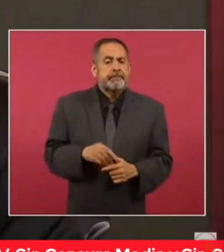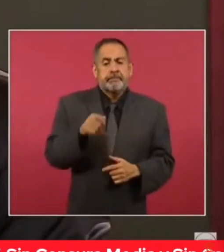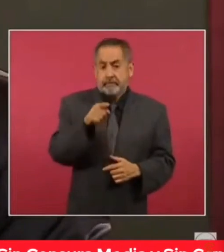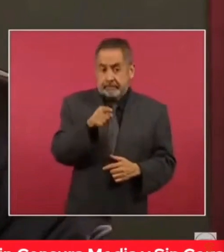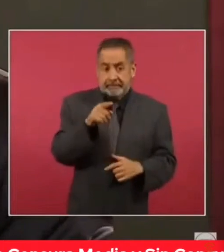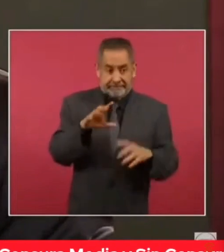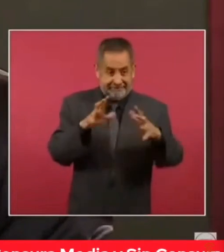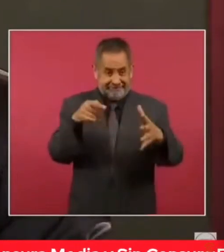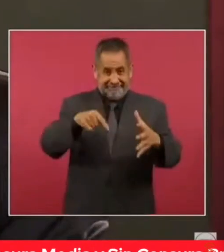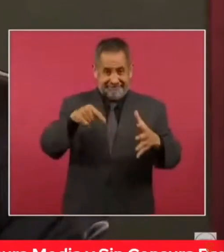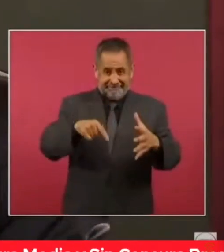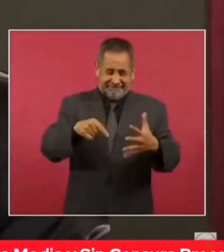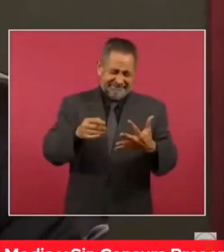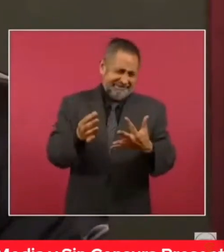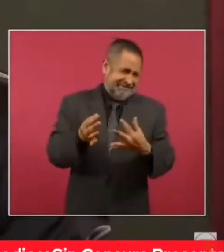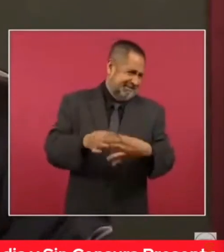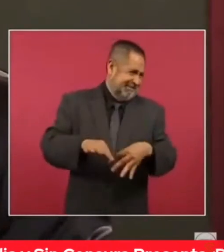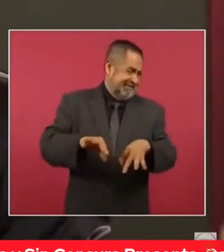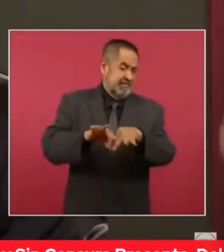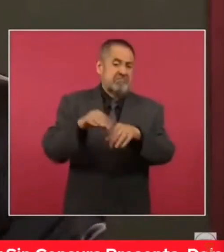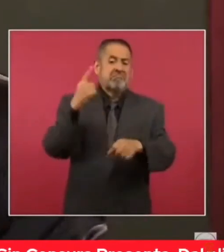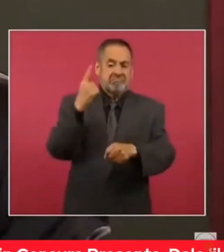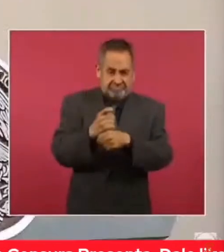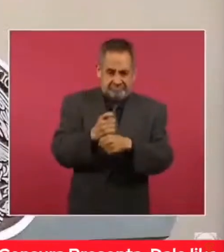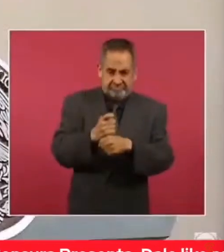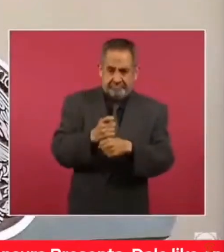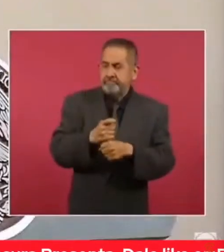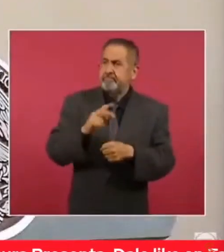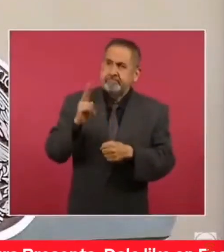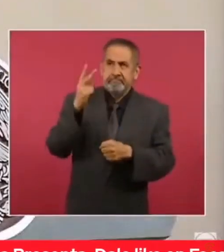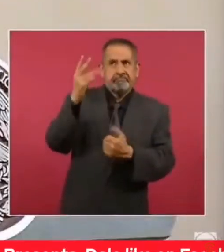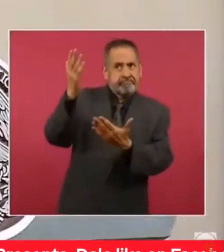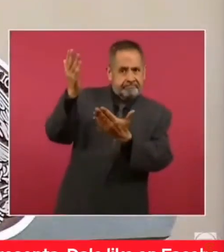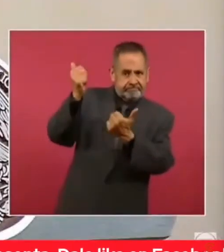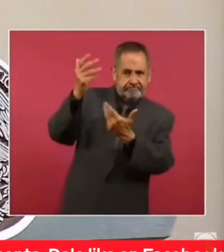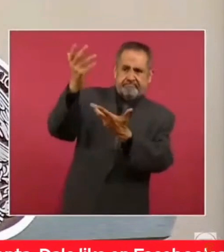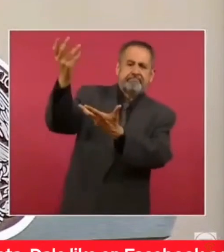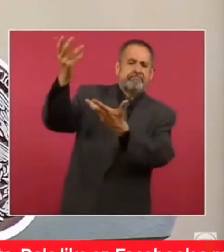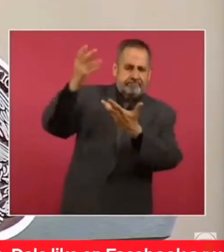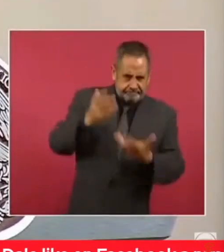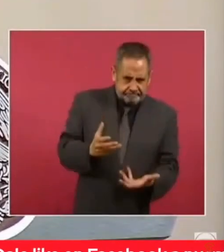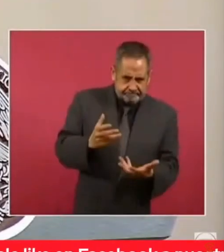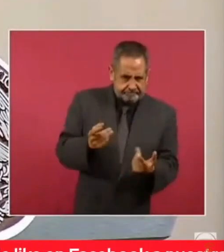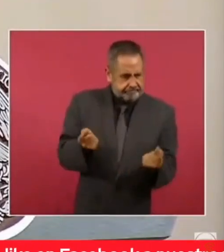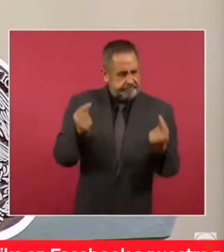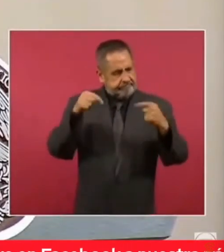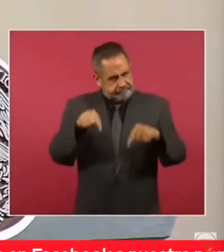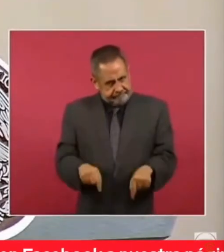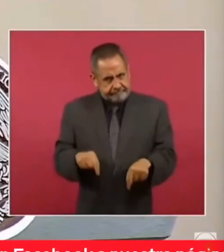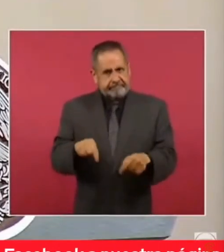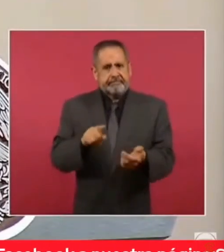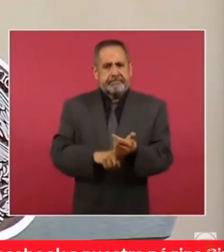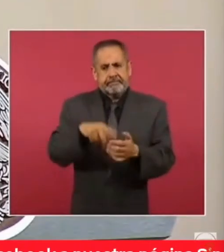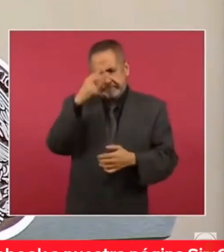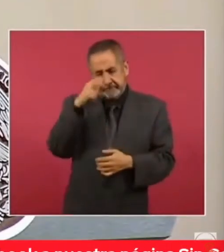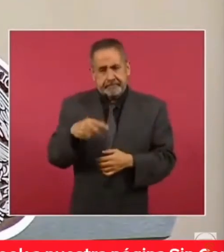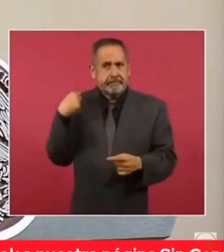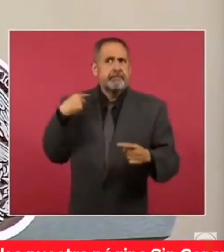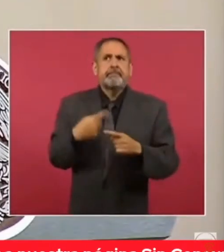más importantes, si no la más importante recuperación de patrimonio arqueológico en lo que va del siglo